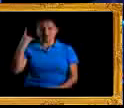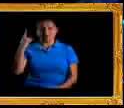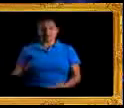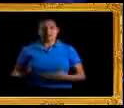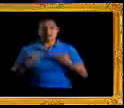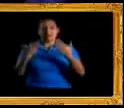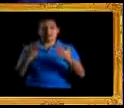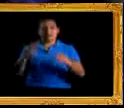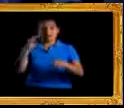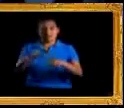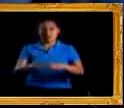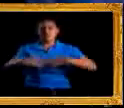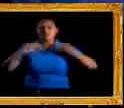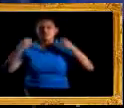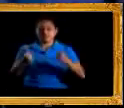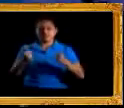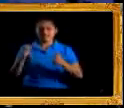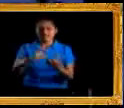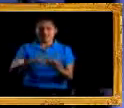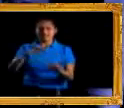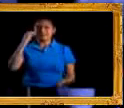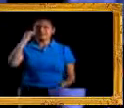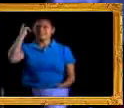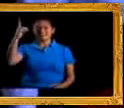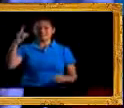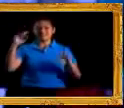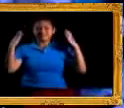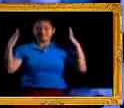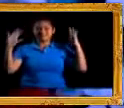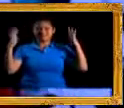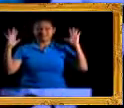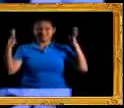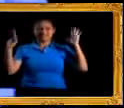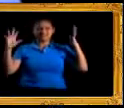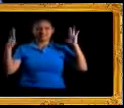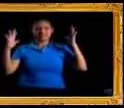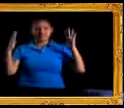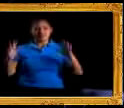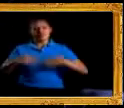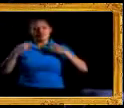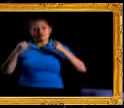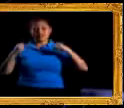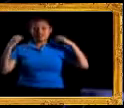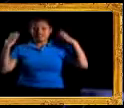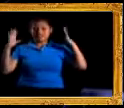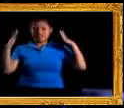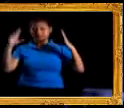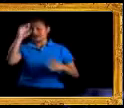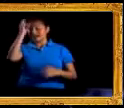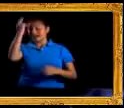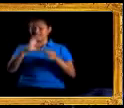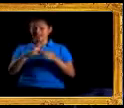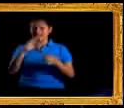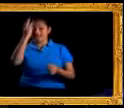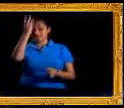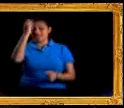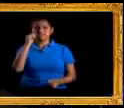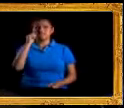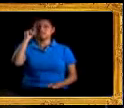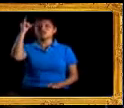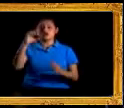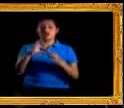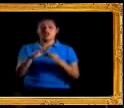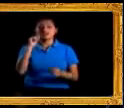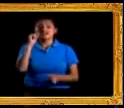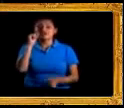fuerte esa gloria al Señor. Aleluya. Dele fuerte las palmas al Rey de Reyes y